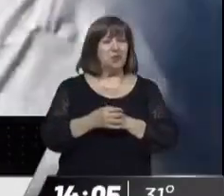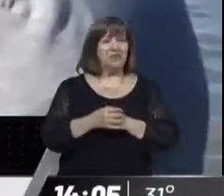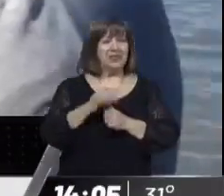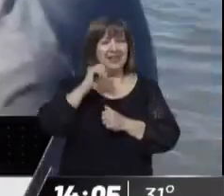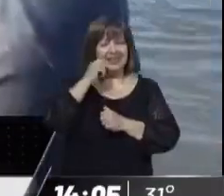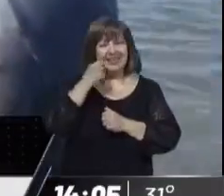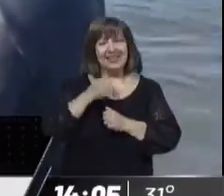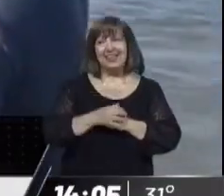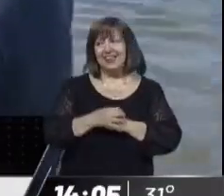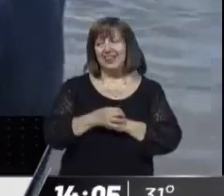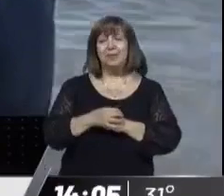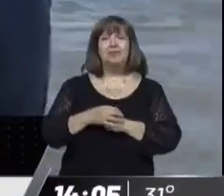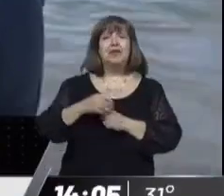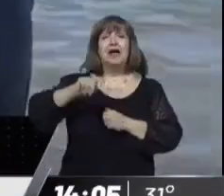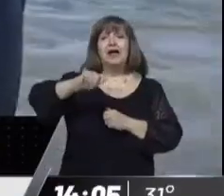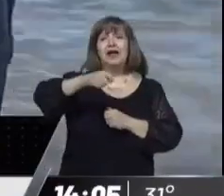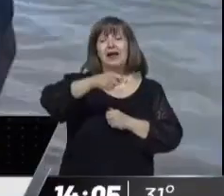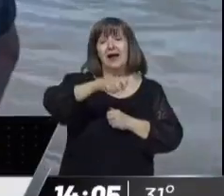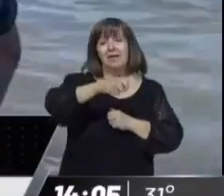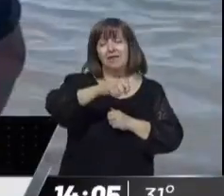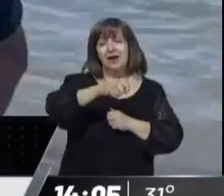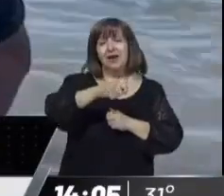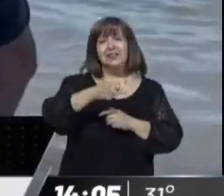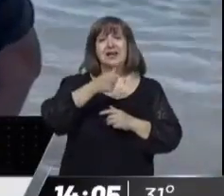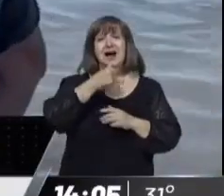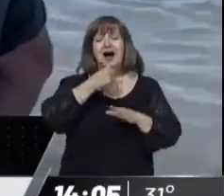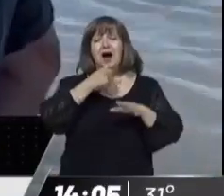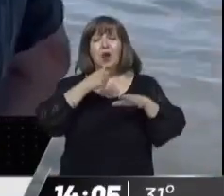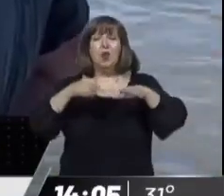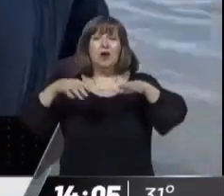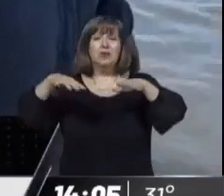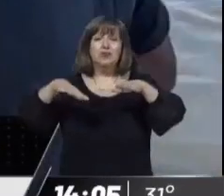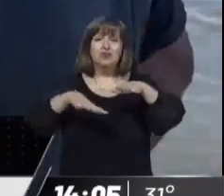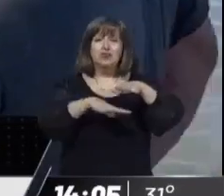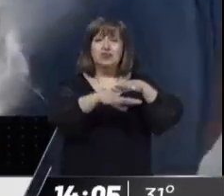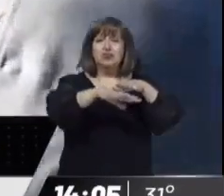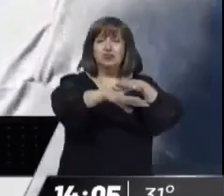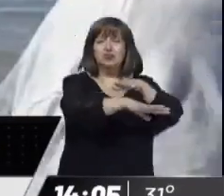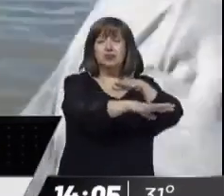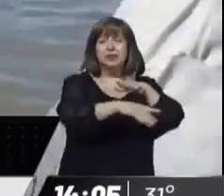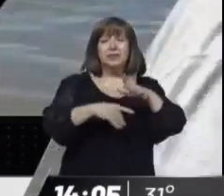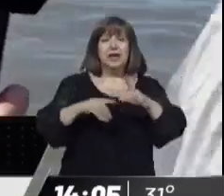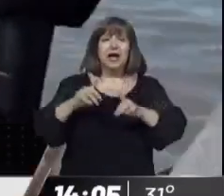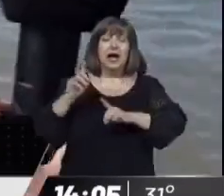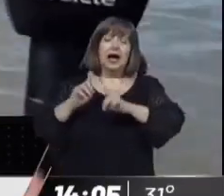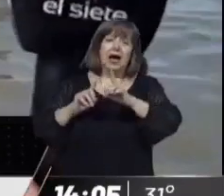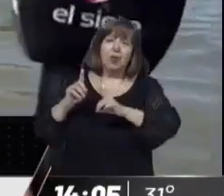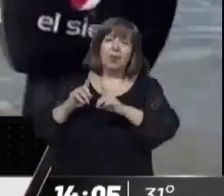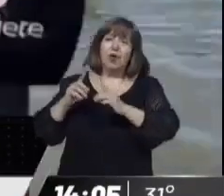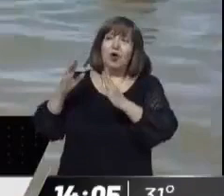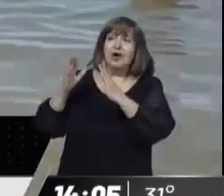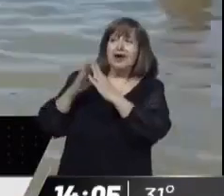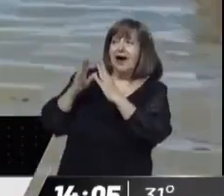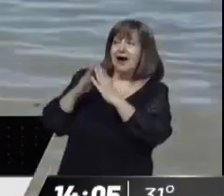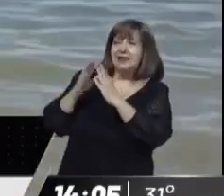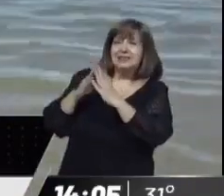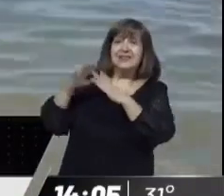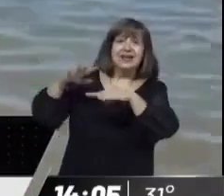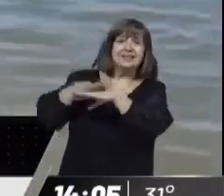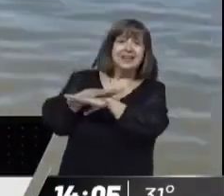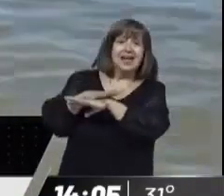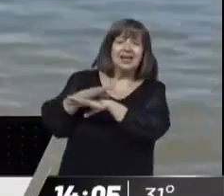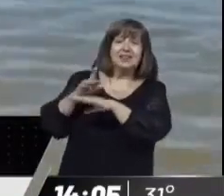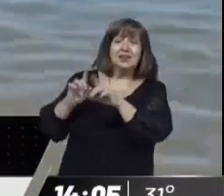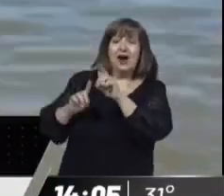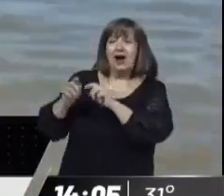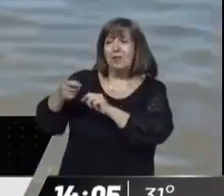que la valle y esta zona tenga agua, quizás tengamos que hacer un esfuerzo entre todos y un día no regar y algo hacer para que el agua llegue? Y mira, esto pasa